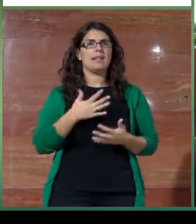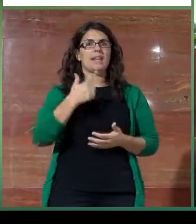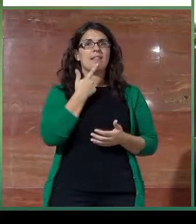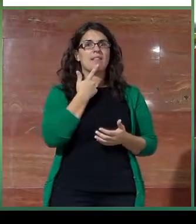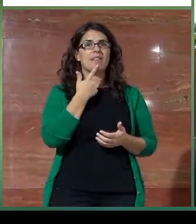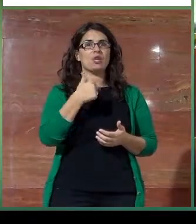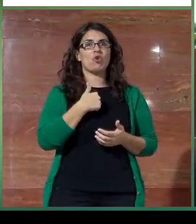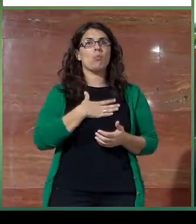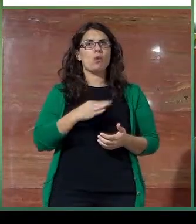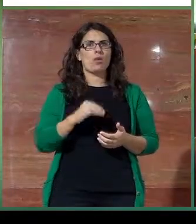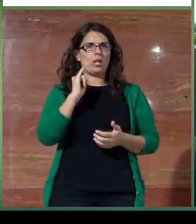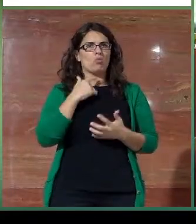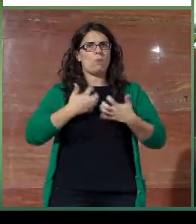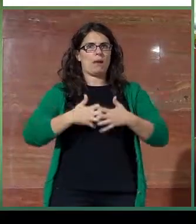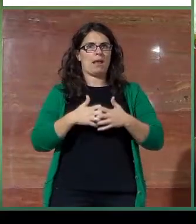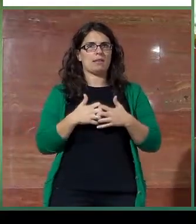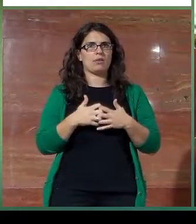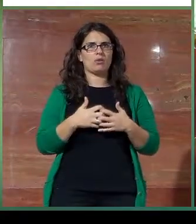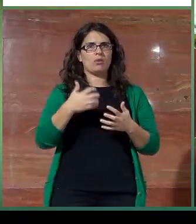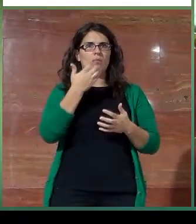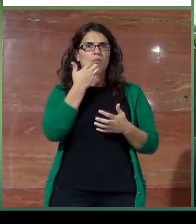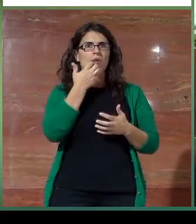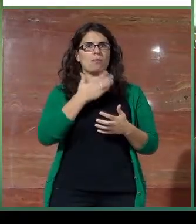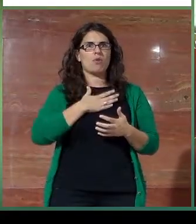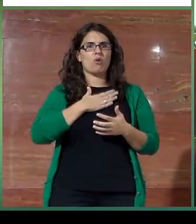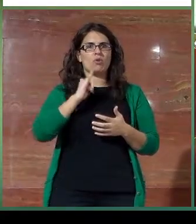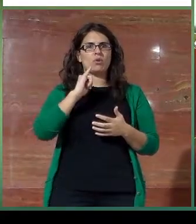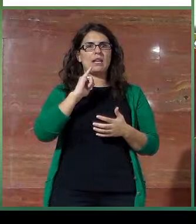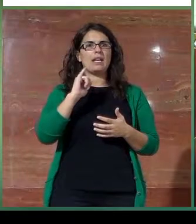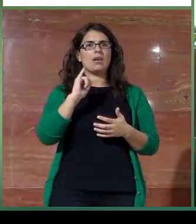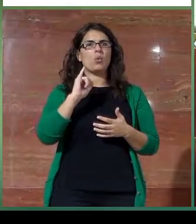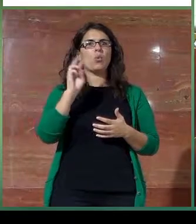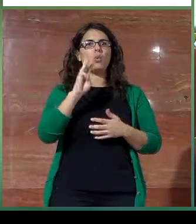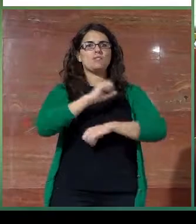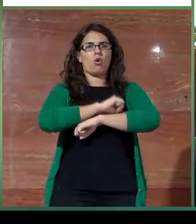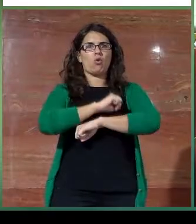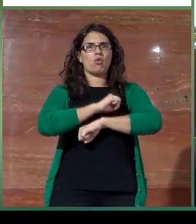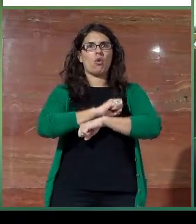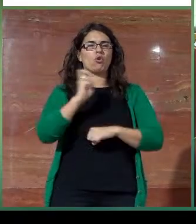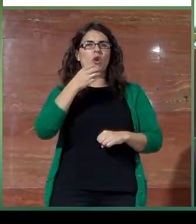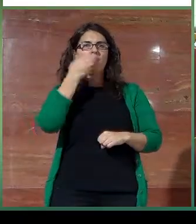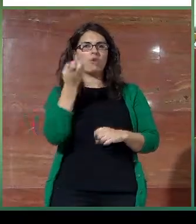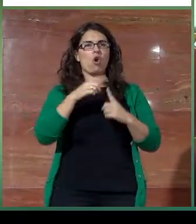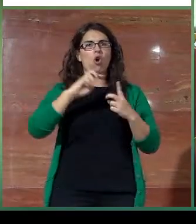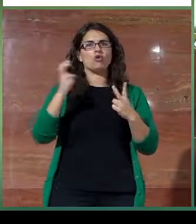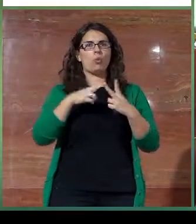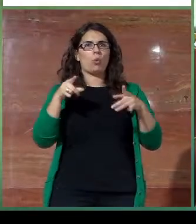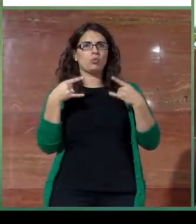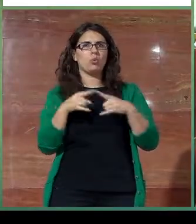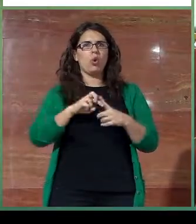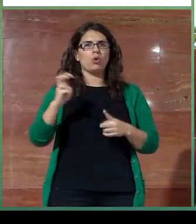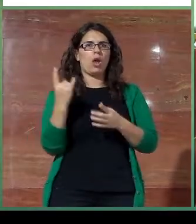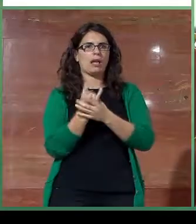yo puedo tener un dispositivo con Windows Phone y otro iPhone y otro Ubuntu y otro